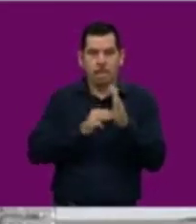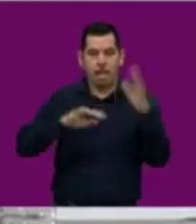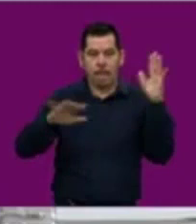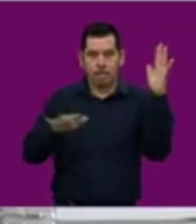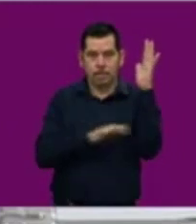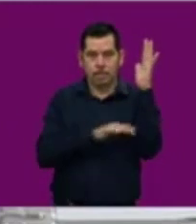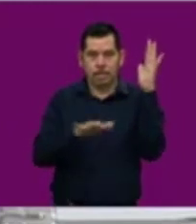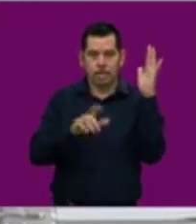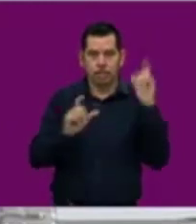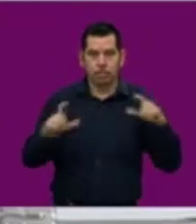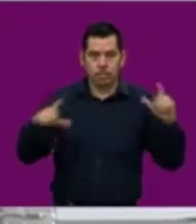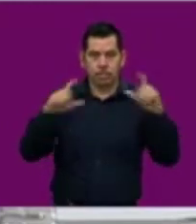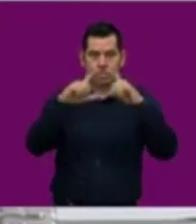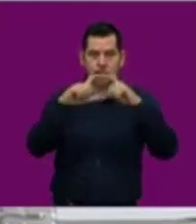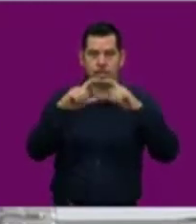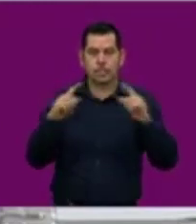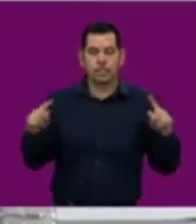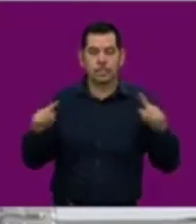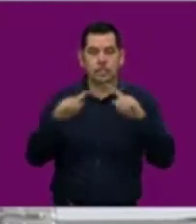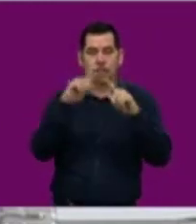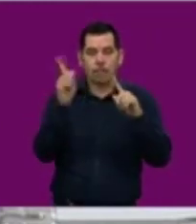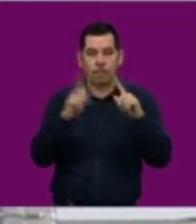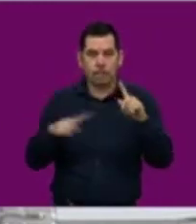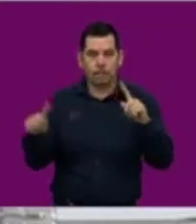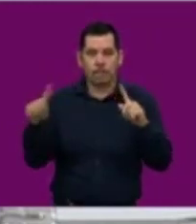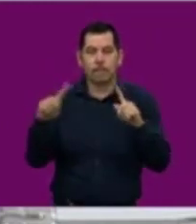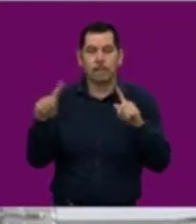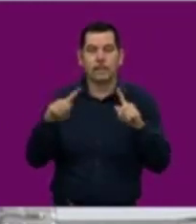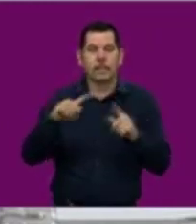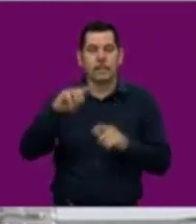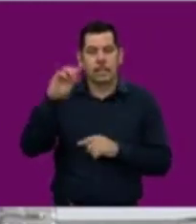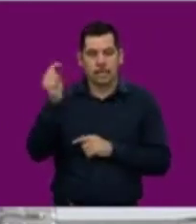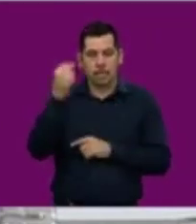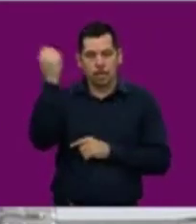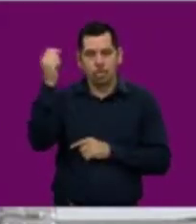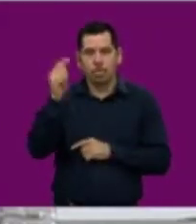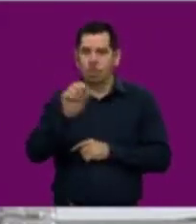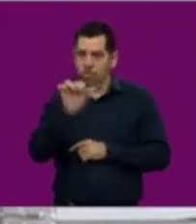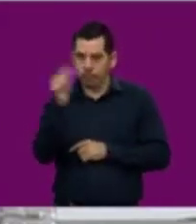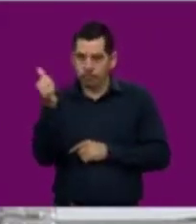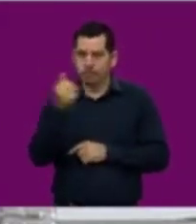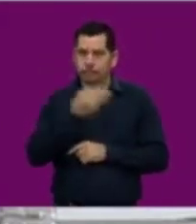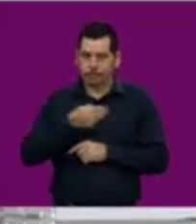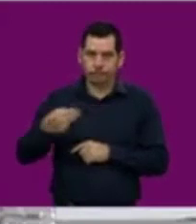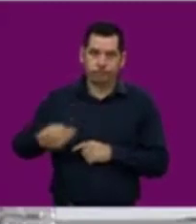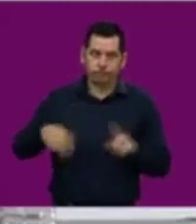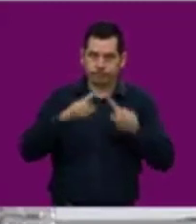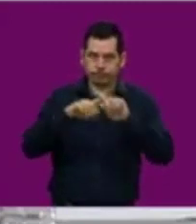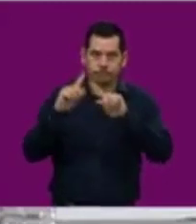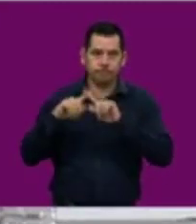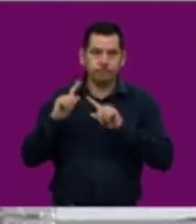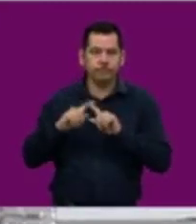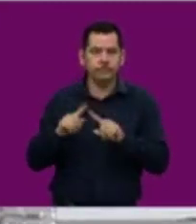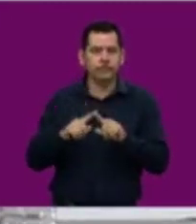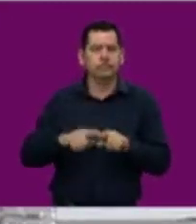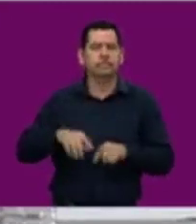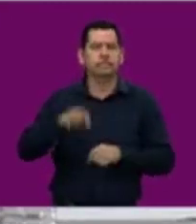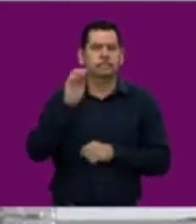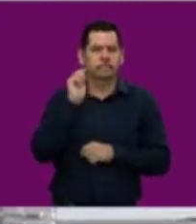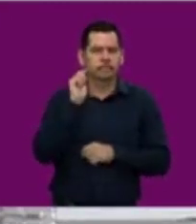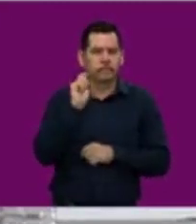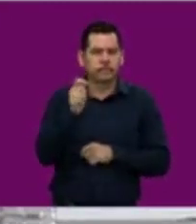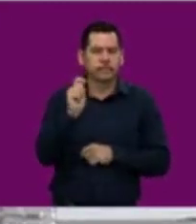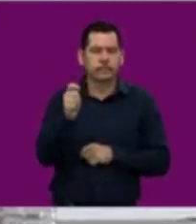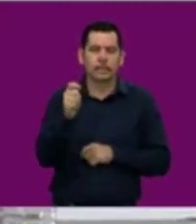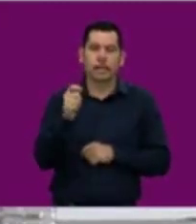xochitepec zacualpan coatetelco tlaquiltenango entre otros más esto representa amigas y amigos el